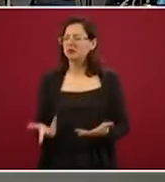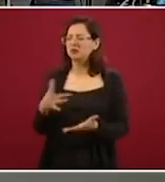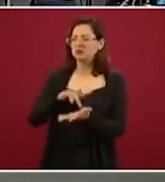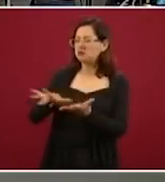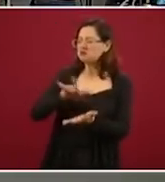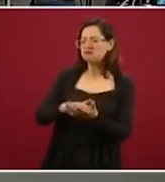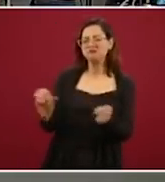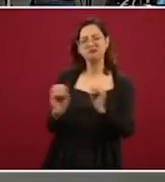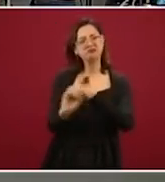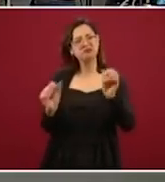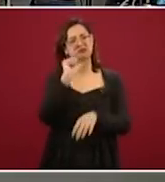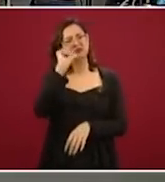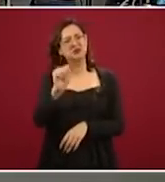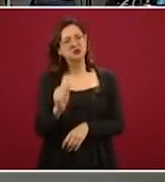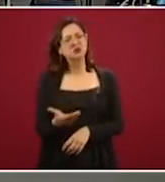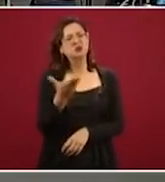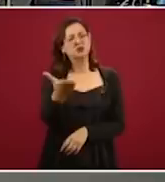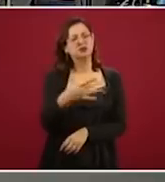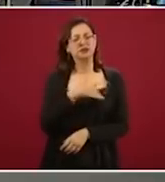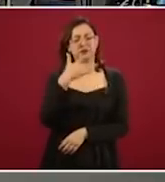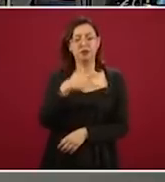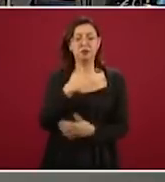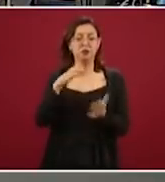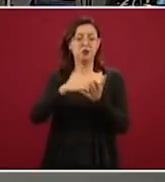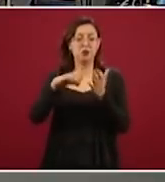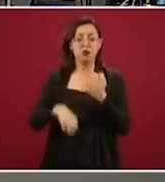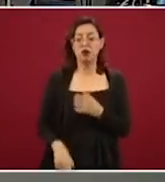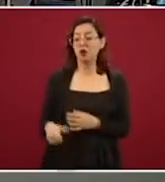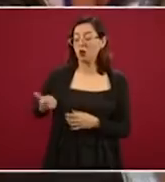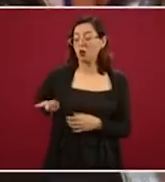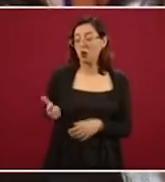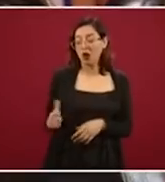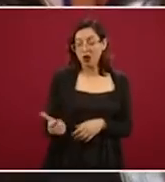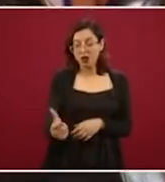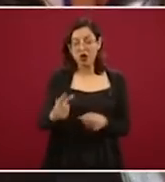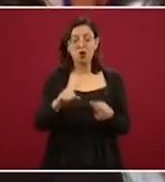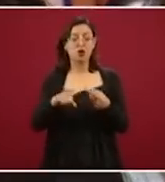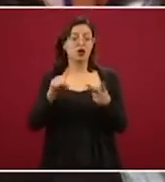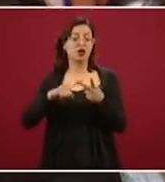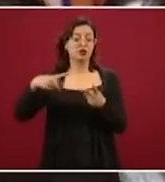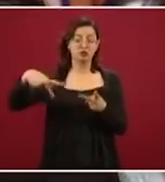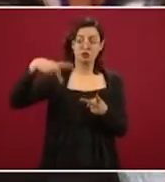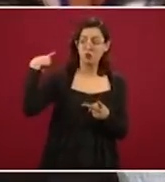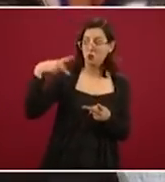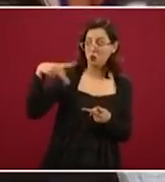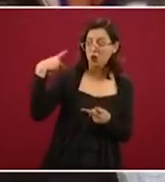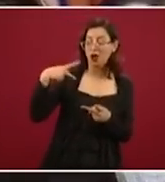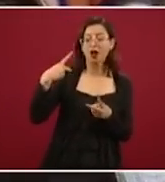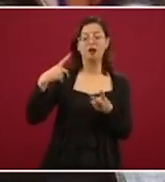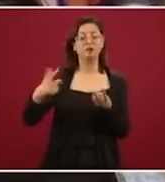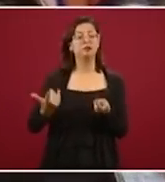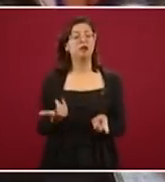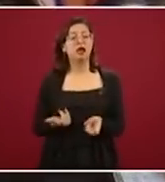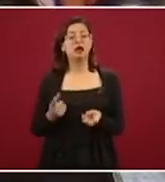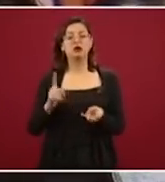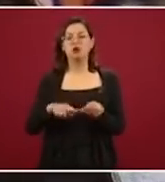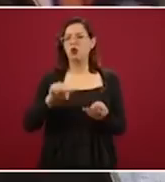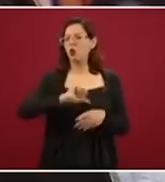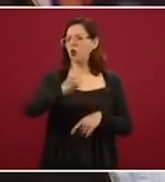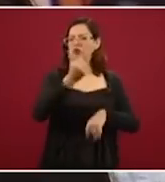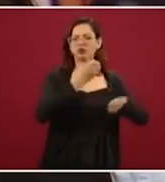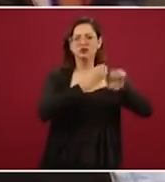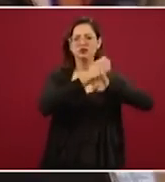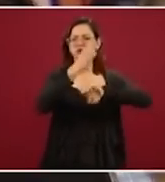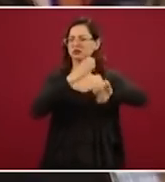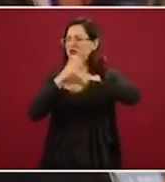resultados esperados? Vemos focos rojos en Guanajuato, en Puebla, en algunas otras entidades.